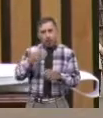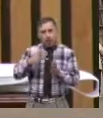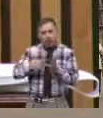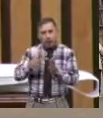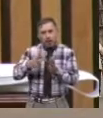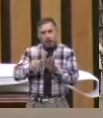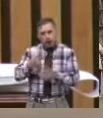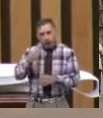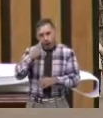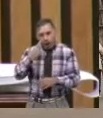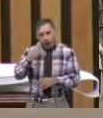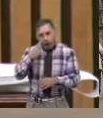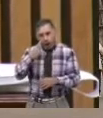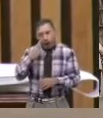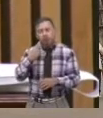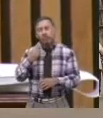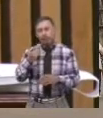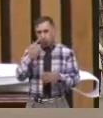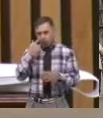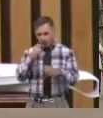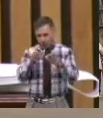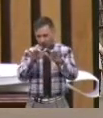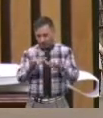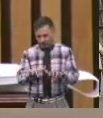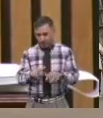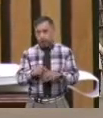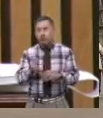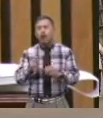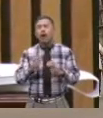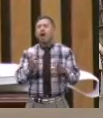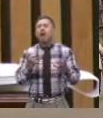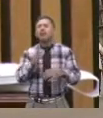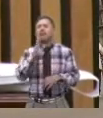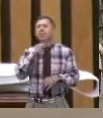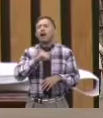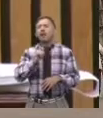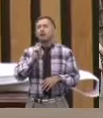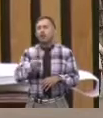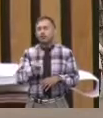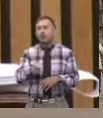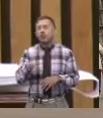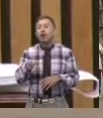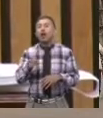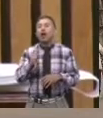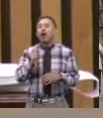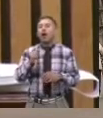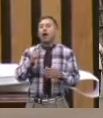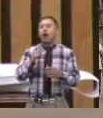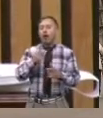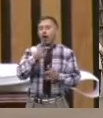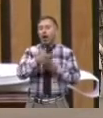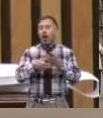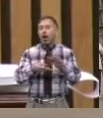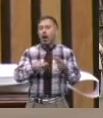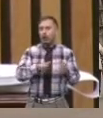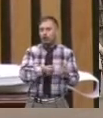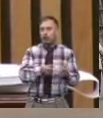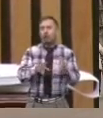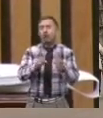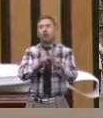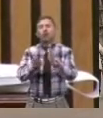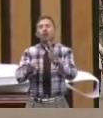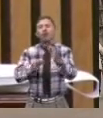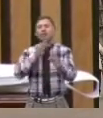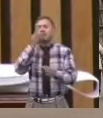de manera textual. La conducta consiste en la omisión de registrar gastos por concepto de publicidad desplegada